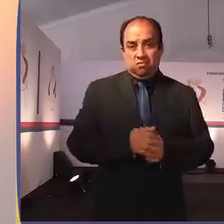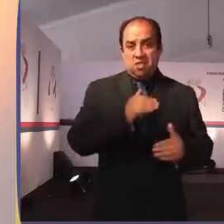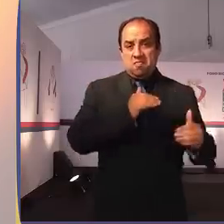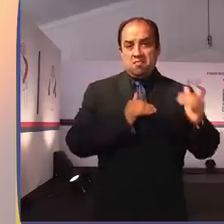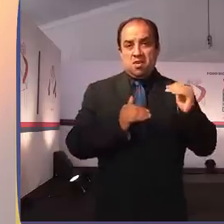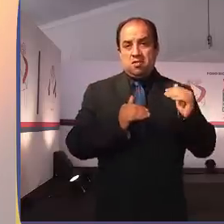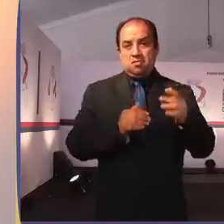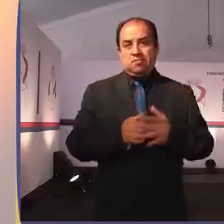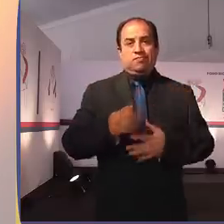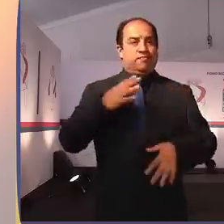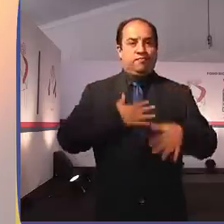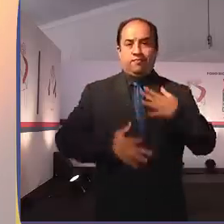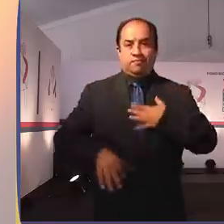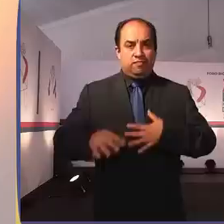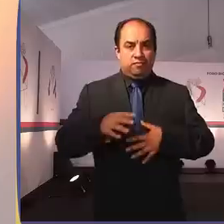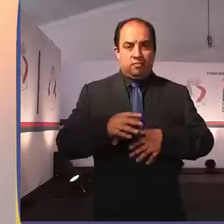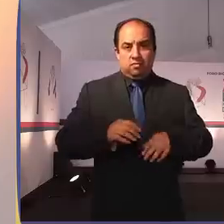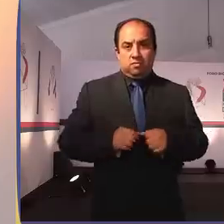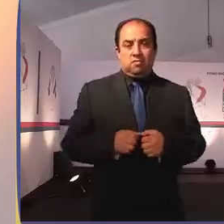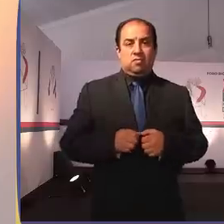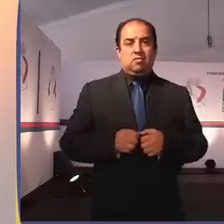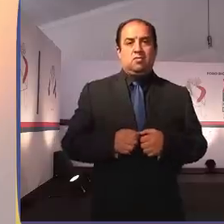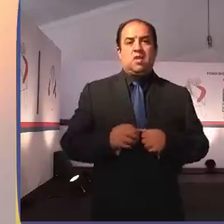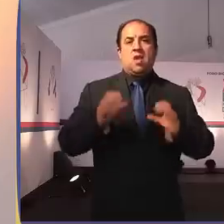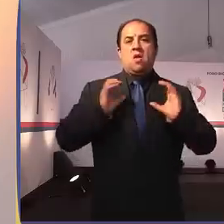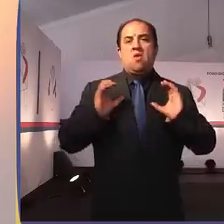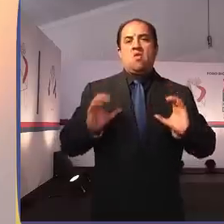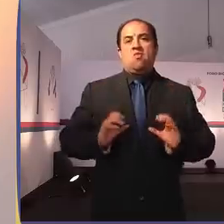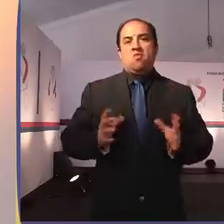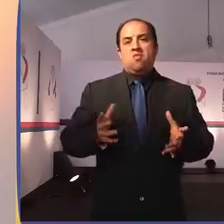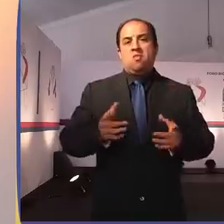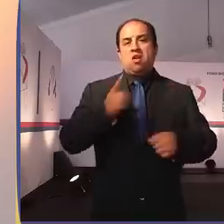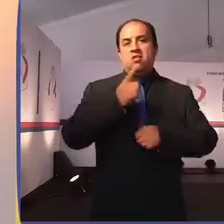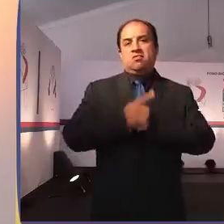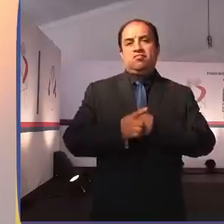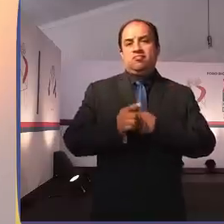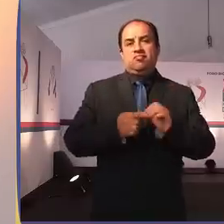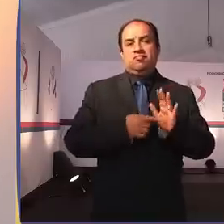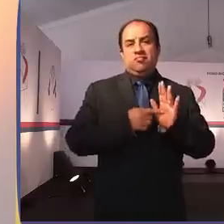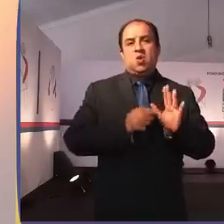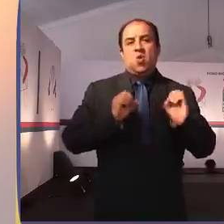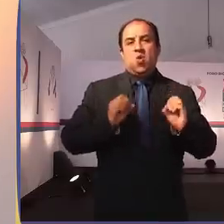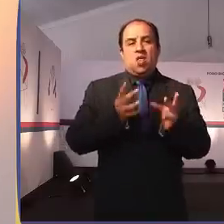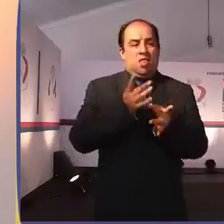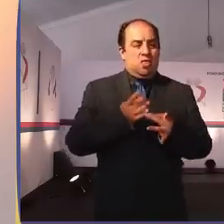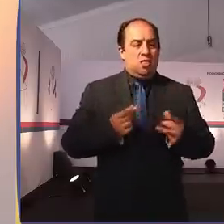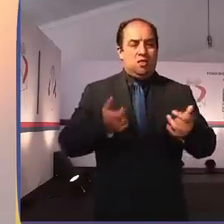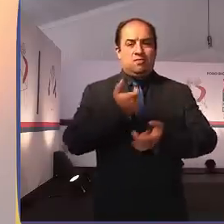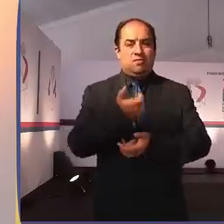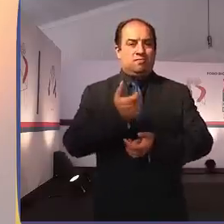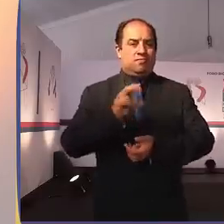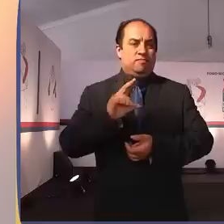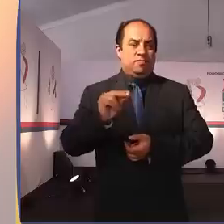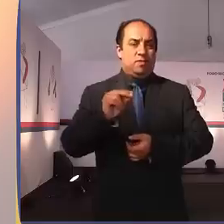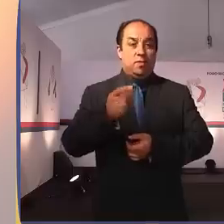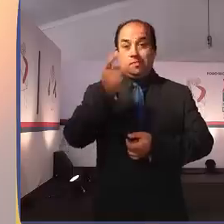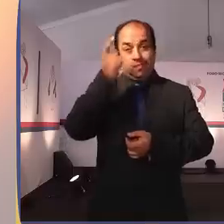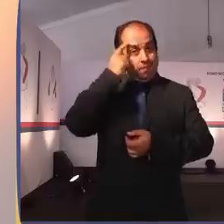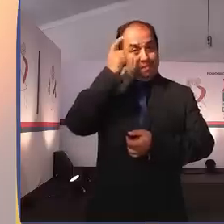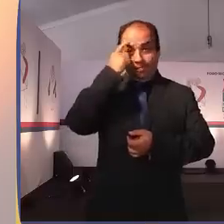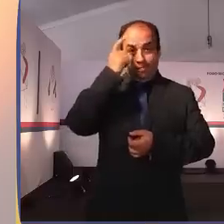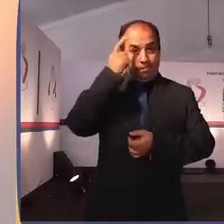se fatiguen, no expongan su cuerpo al deterioro, no malgasten su dinero, no